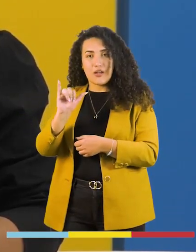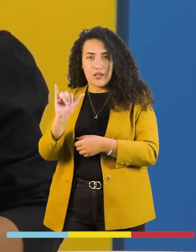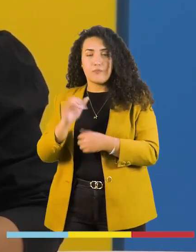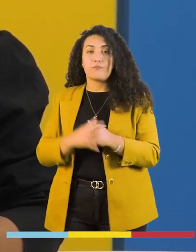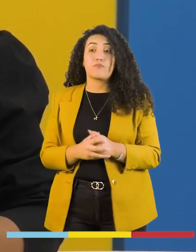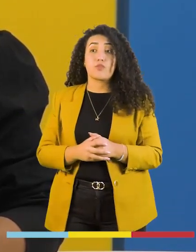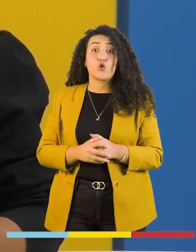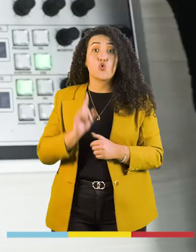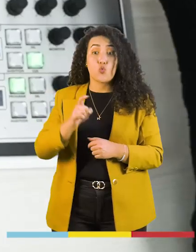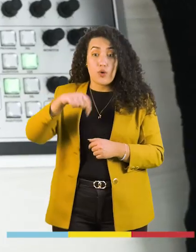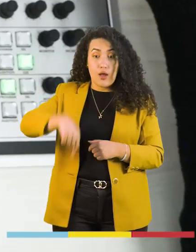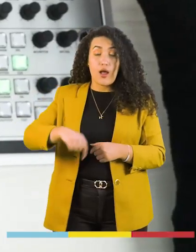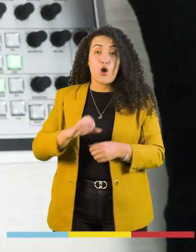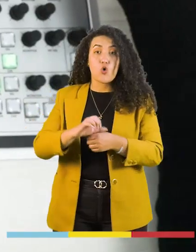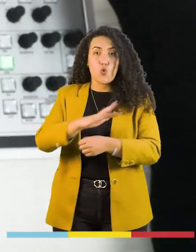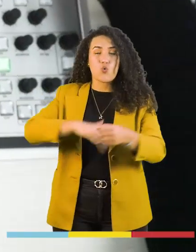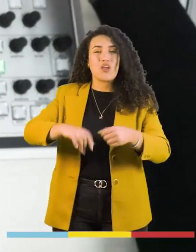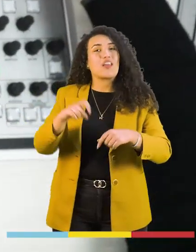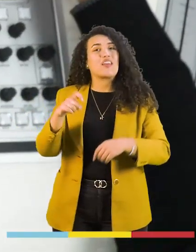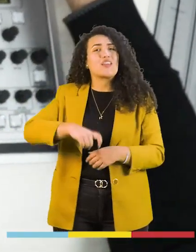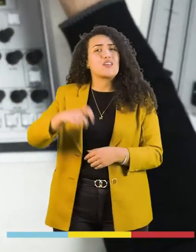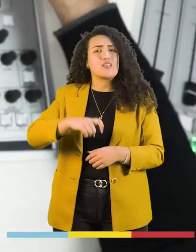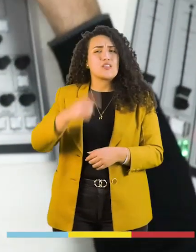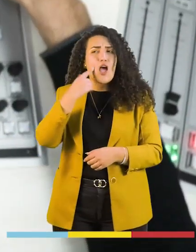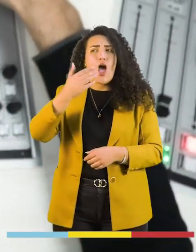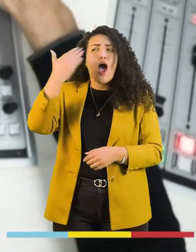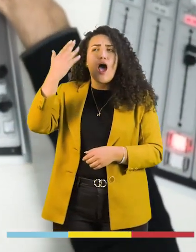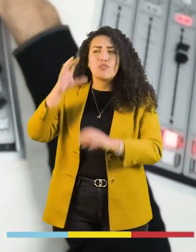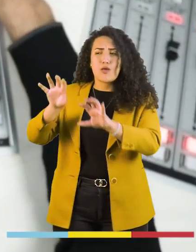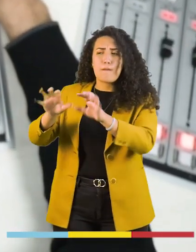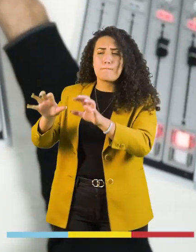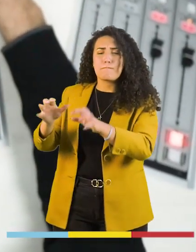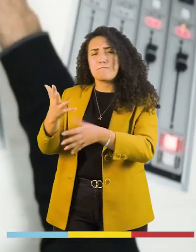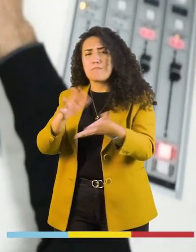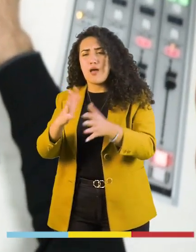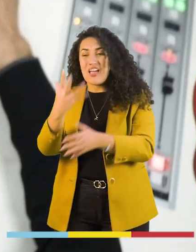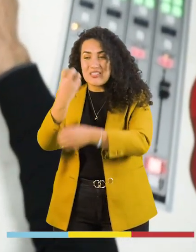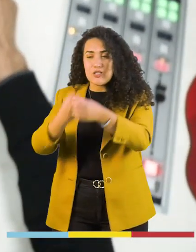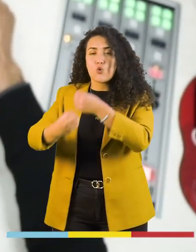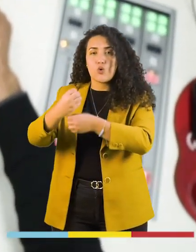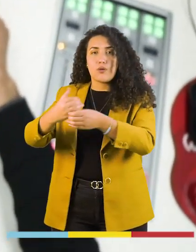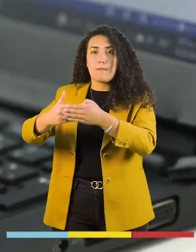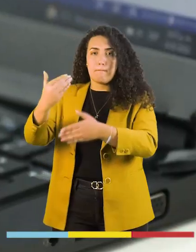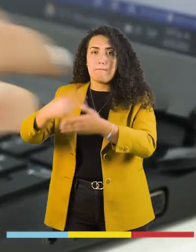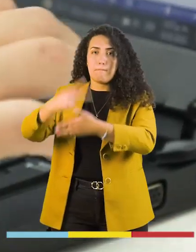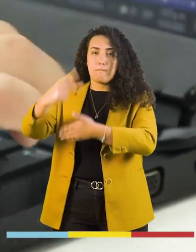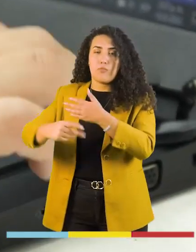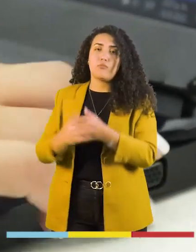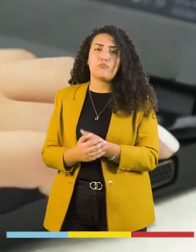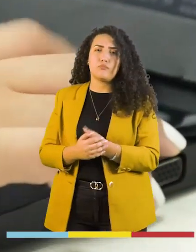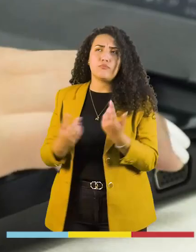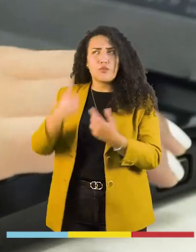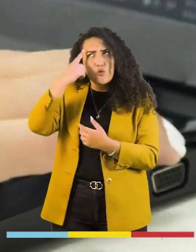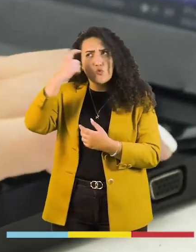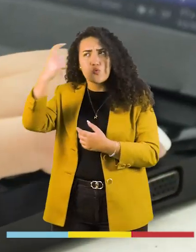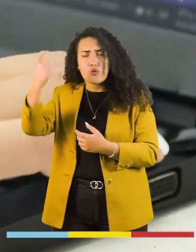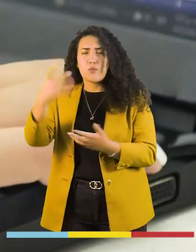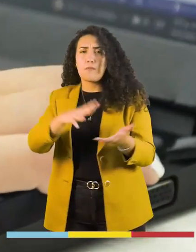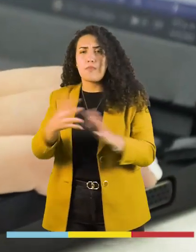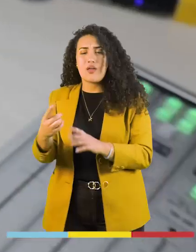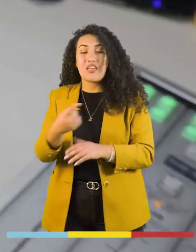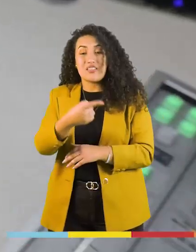periodista y en el marco de la emisora institucional El Dorado Radio desempeño labores de locución y medios